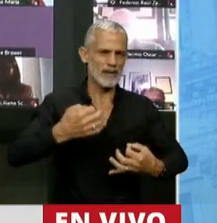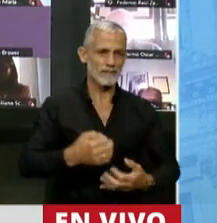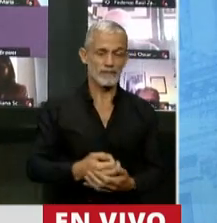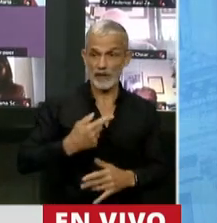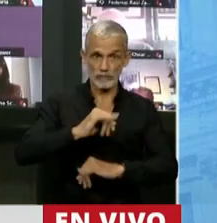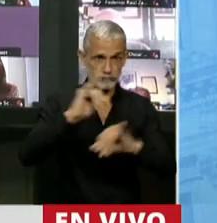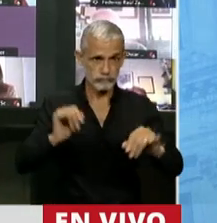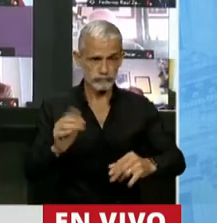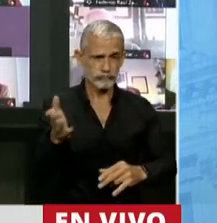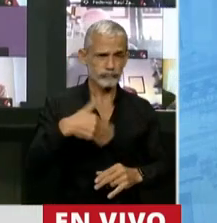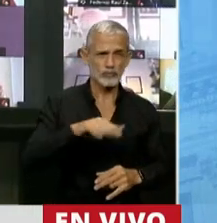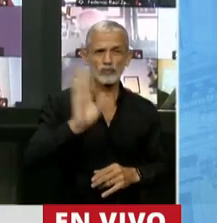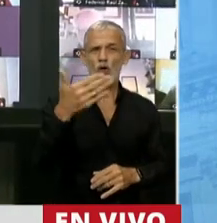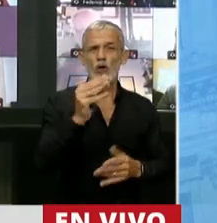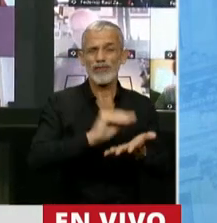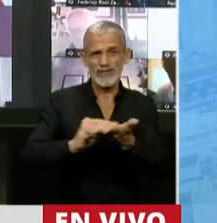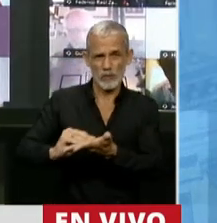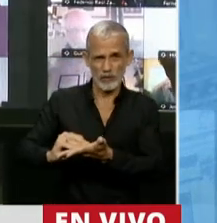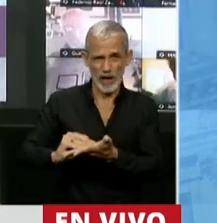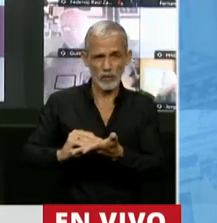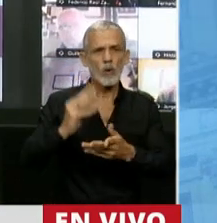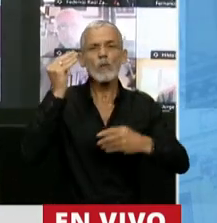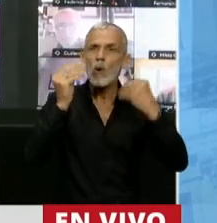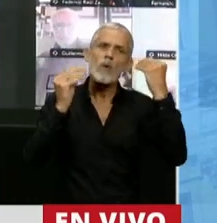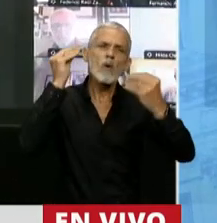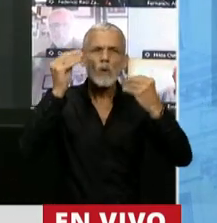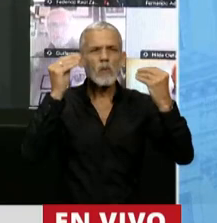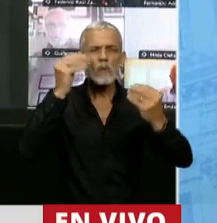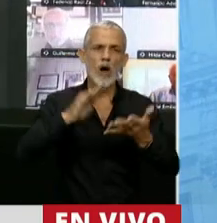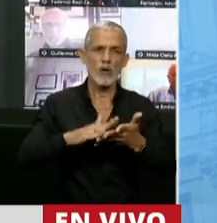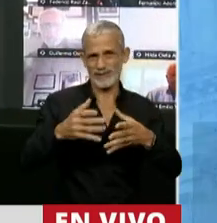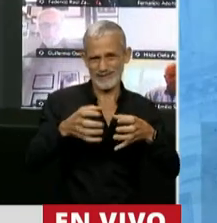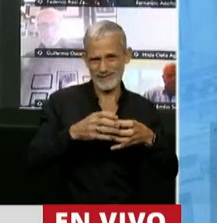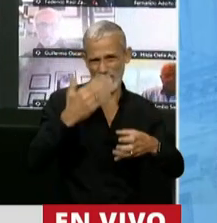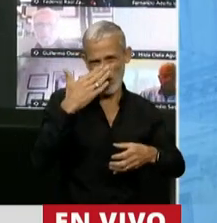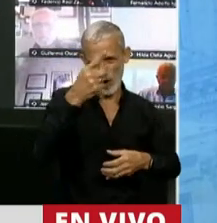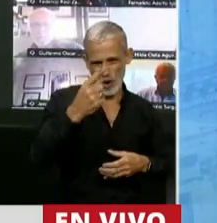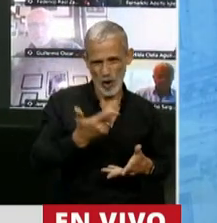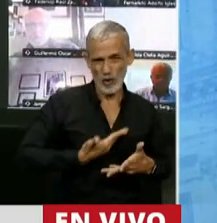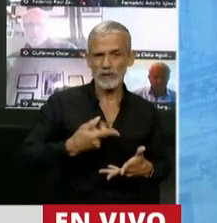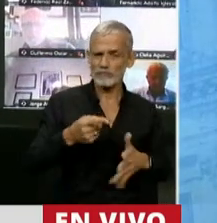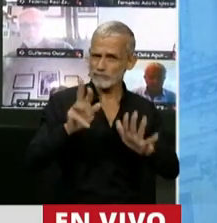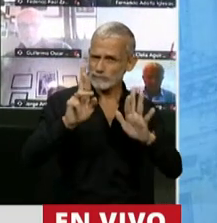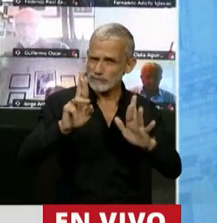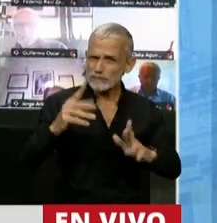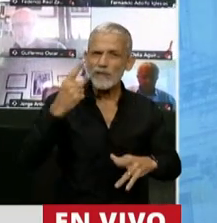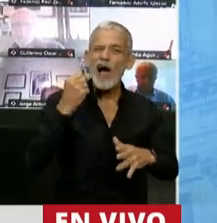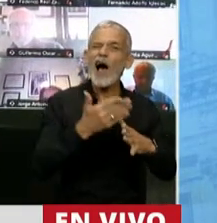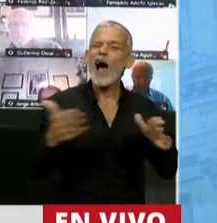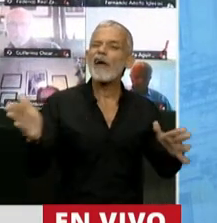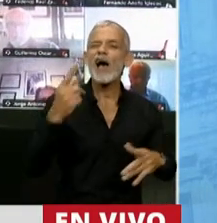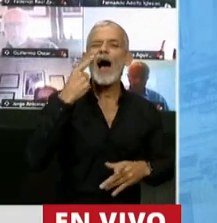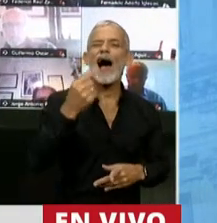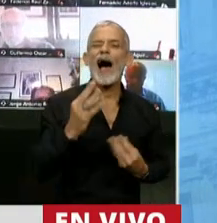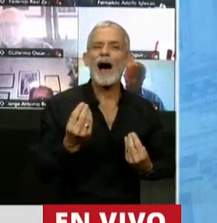digo a los diputados tan preocupados del oficialismo cordobés, espero que en estos días nos veamos a